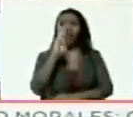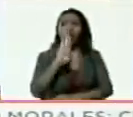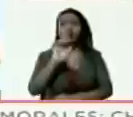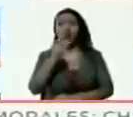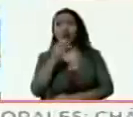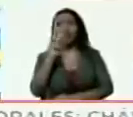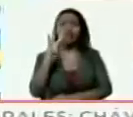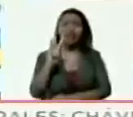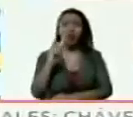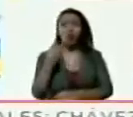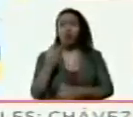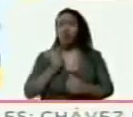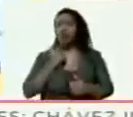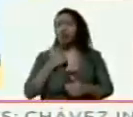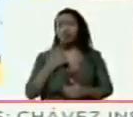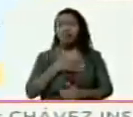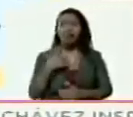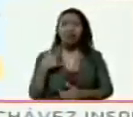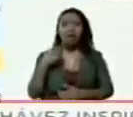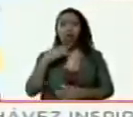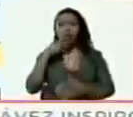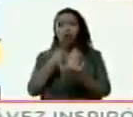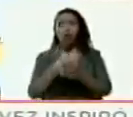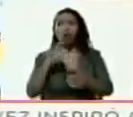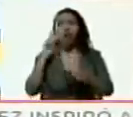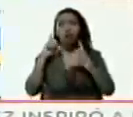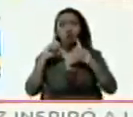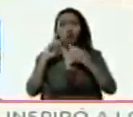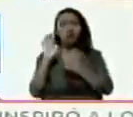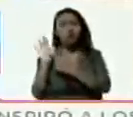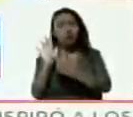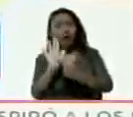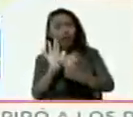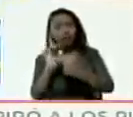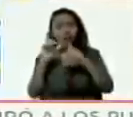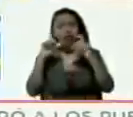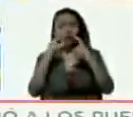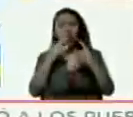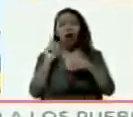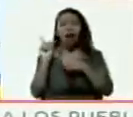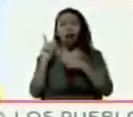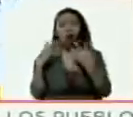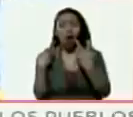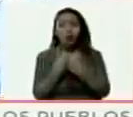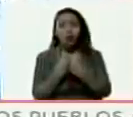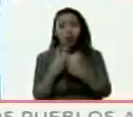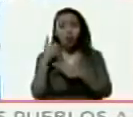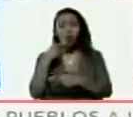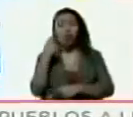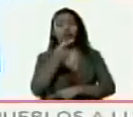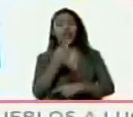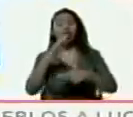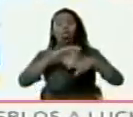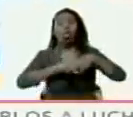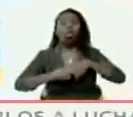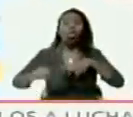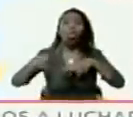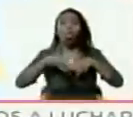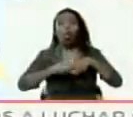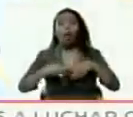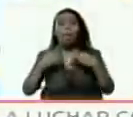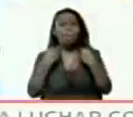o como quiera llamarse. Muestro a estos, porque estos fueron los que lo acompañaron en Barquisimeto, estos fueron los que le estaban, como él mismo decía, jalando